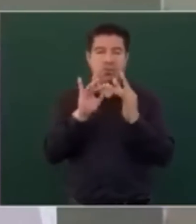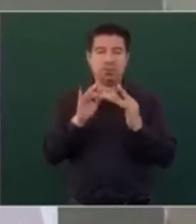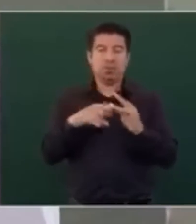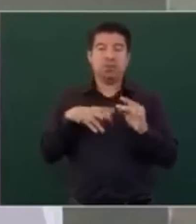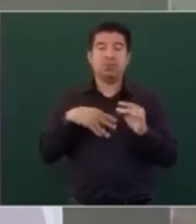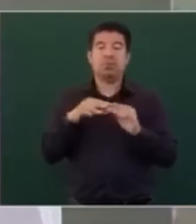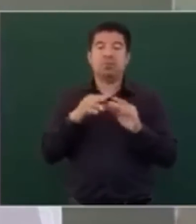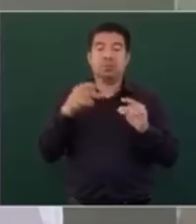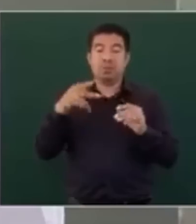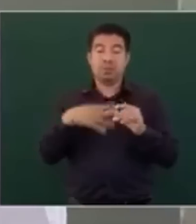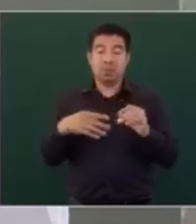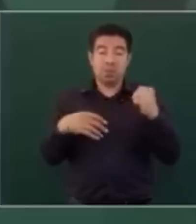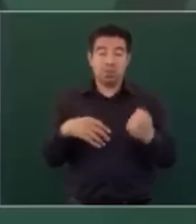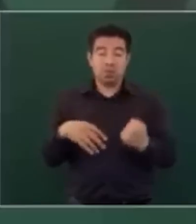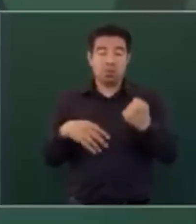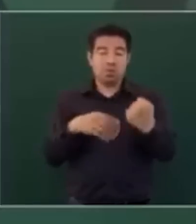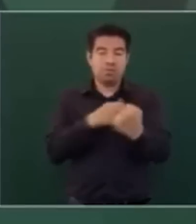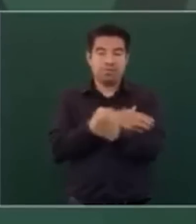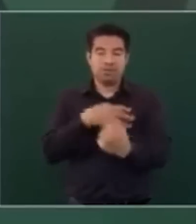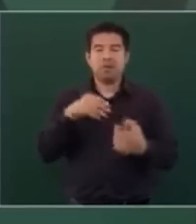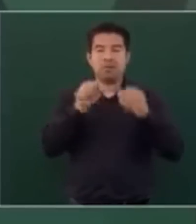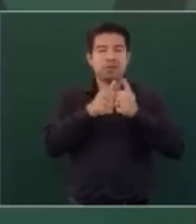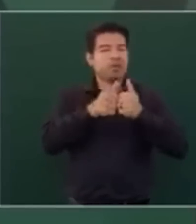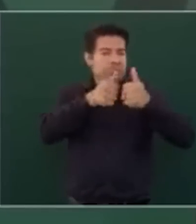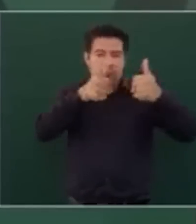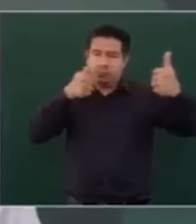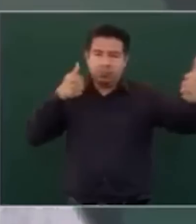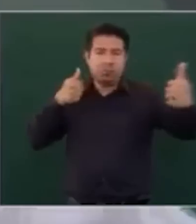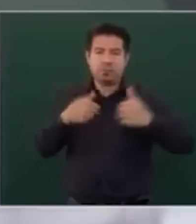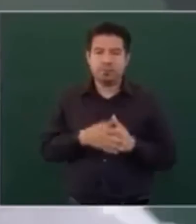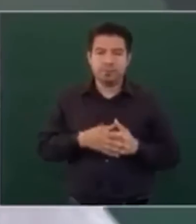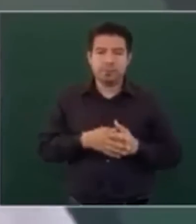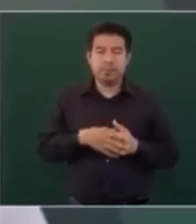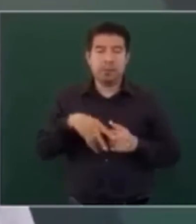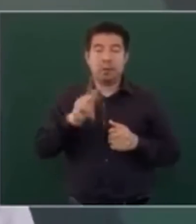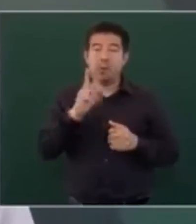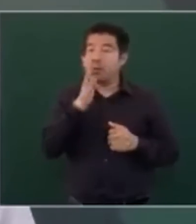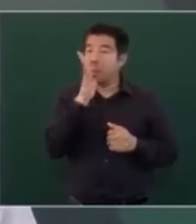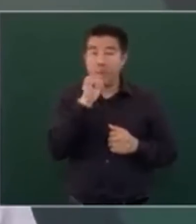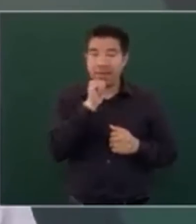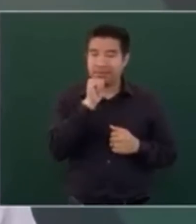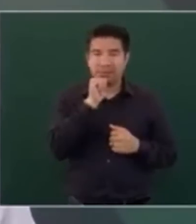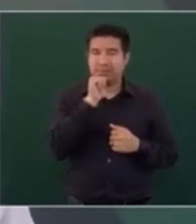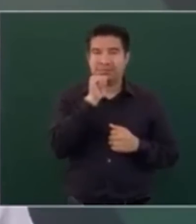distantes del poder, esté quien esté en el poder. Pero no ha podido.